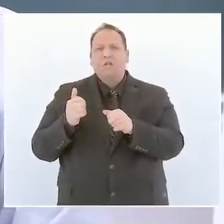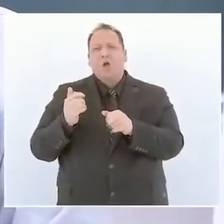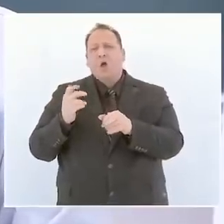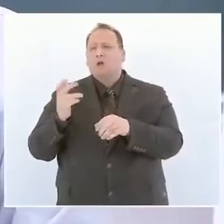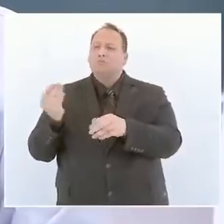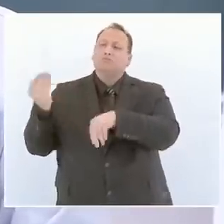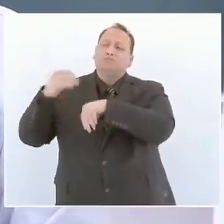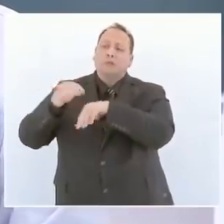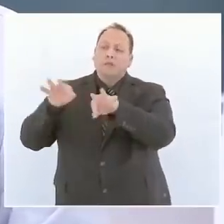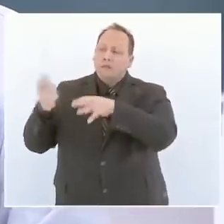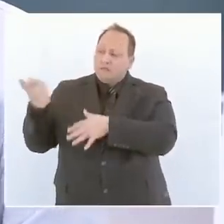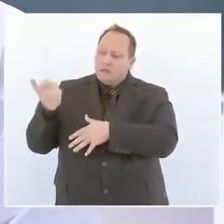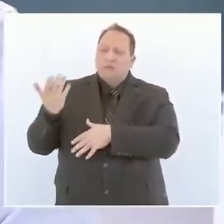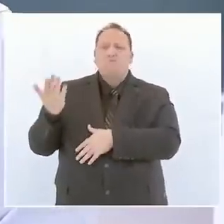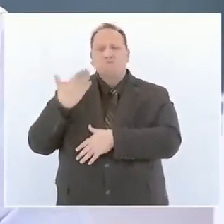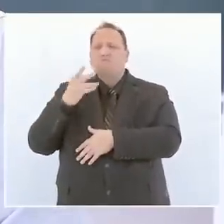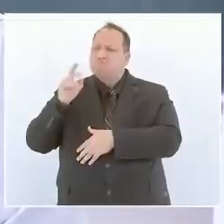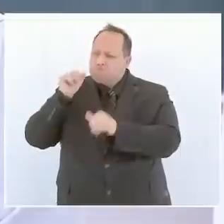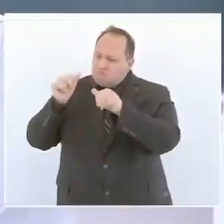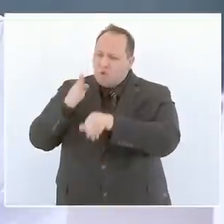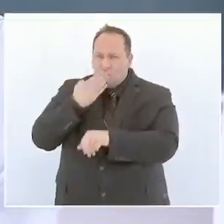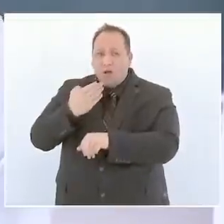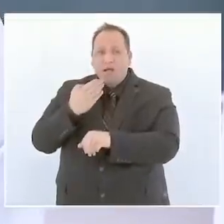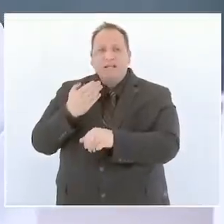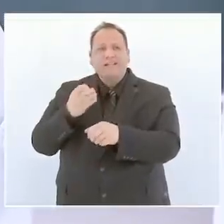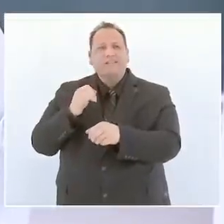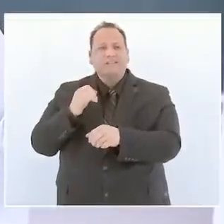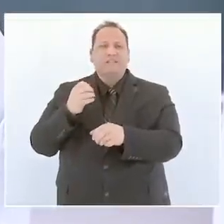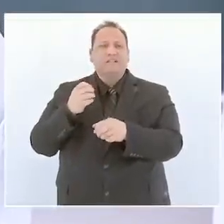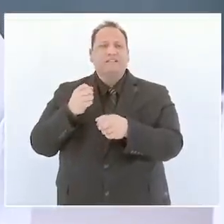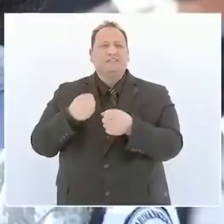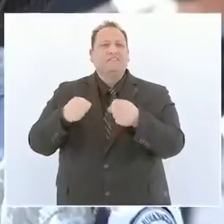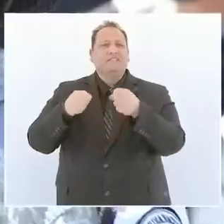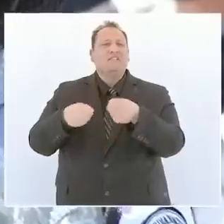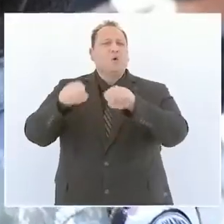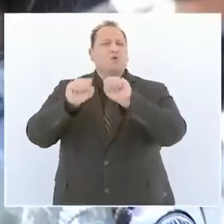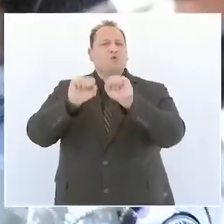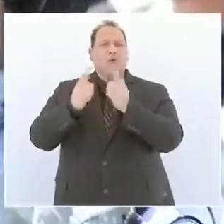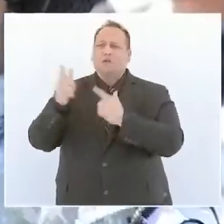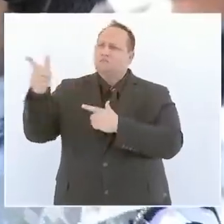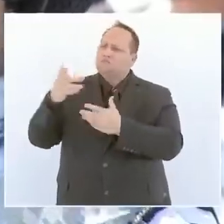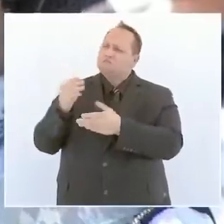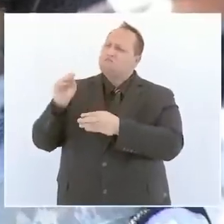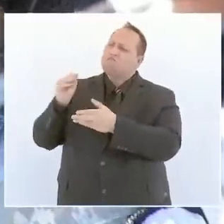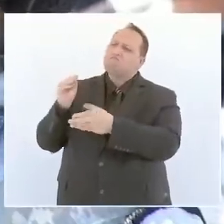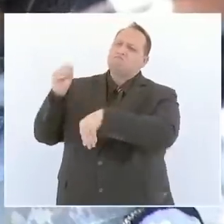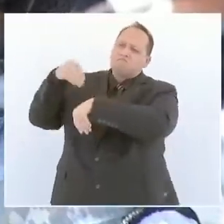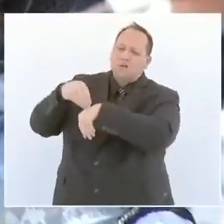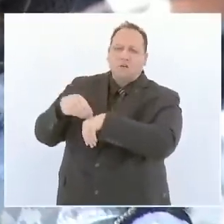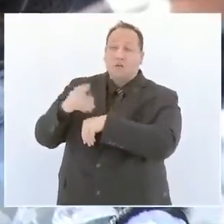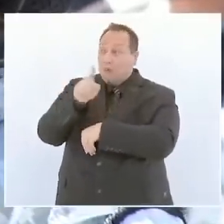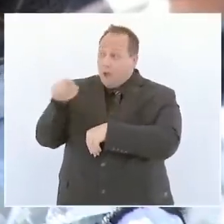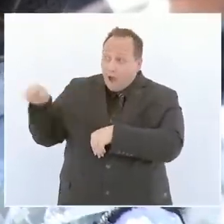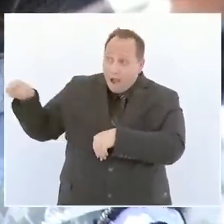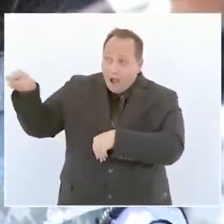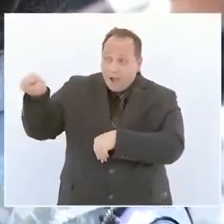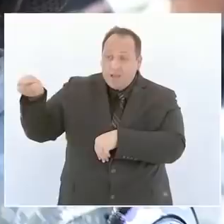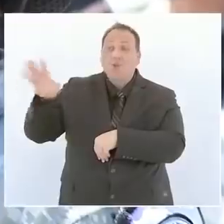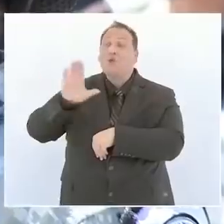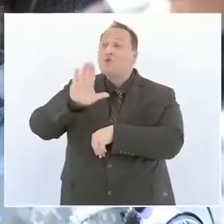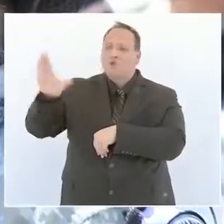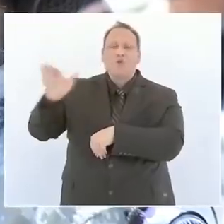prestaciones, que tengan seguridad social para ellos y para